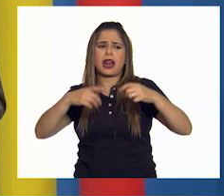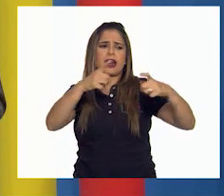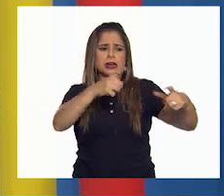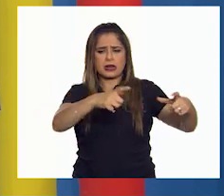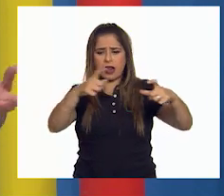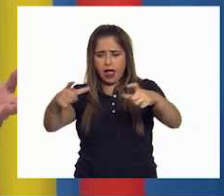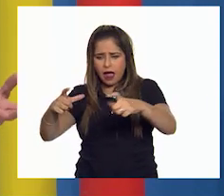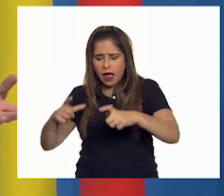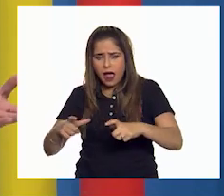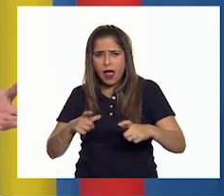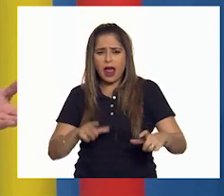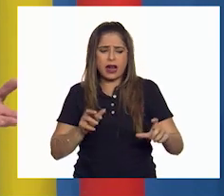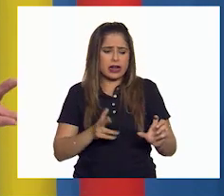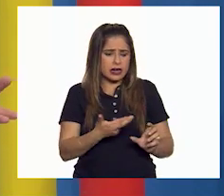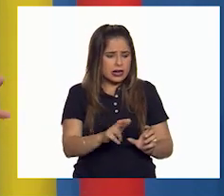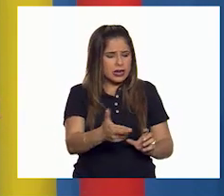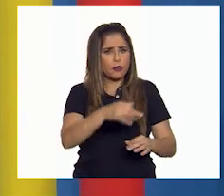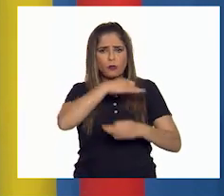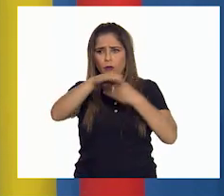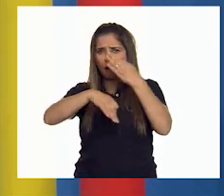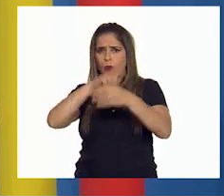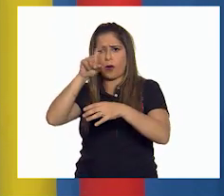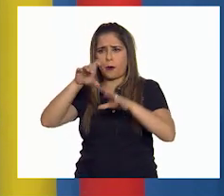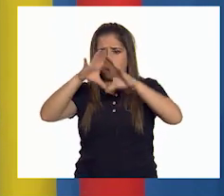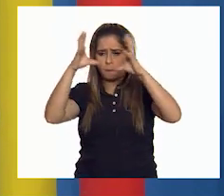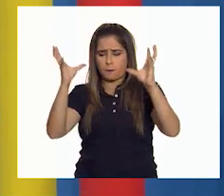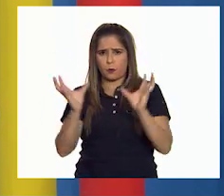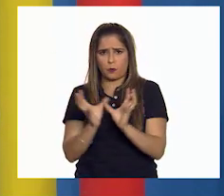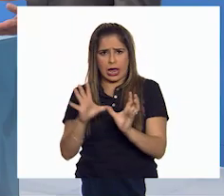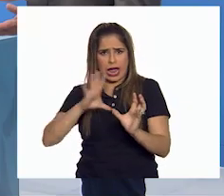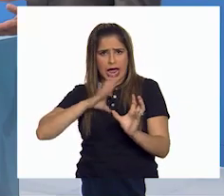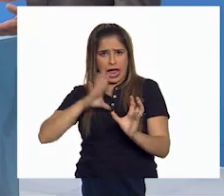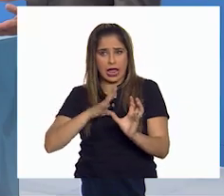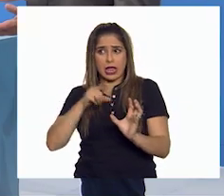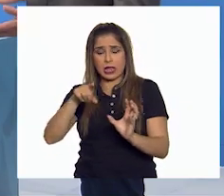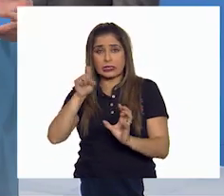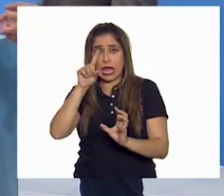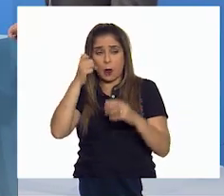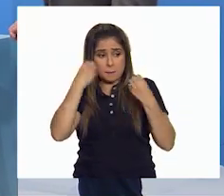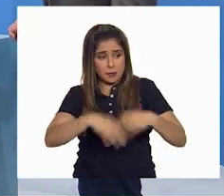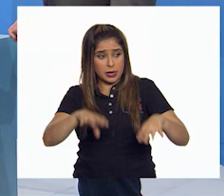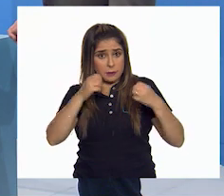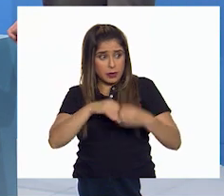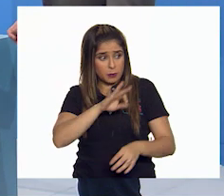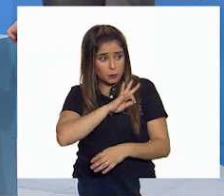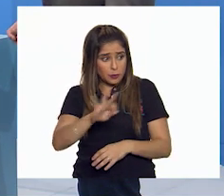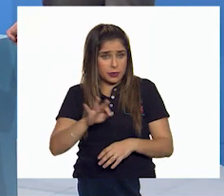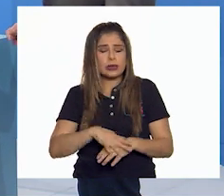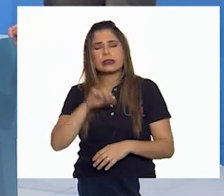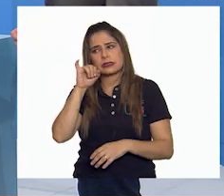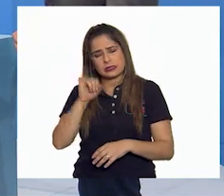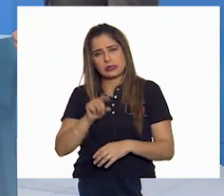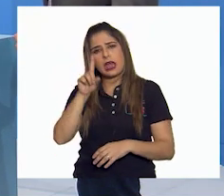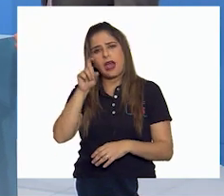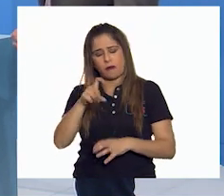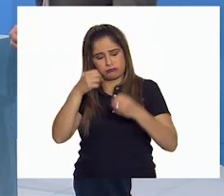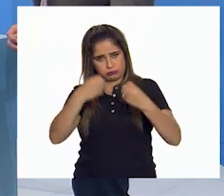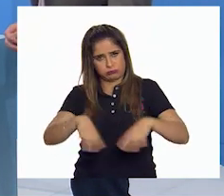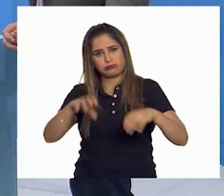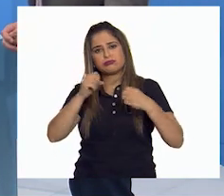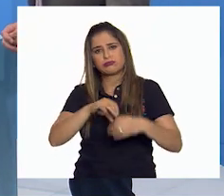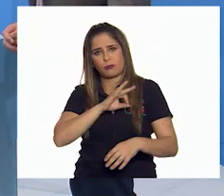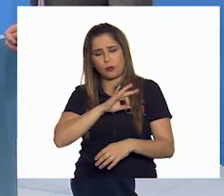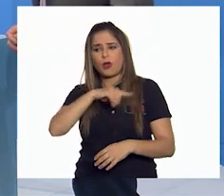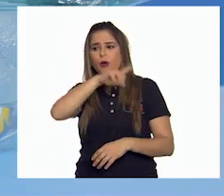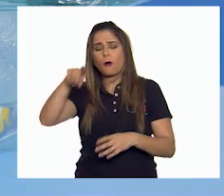Entonces, o sea, el agua pues no se puede desperdiciar. La respuesta es sí. El agua que podemos utilizar los humanos